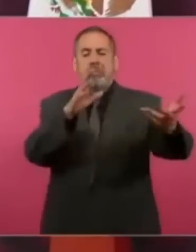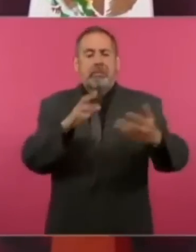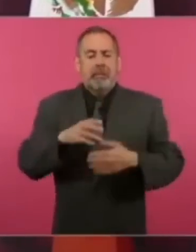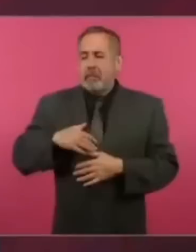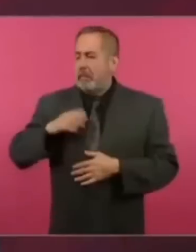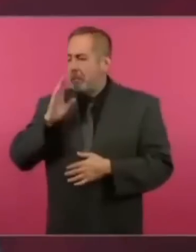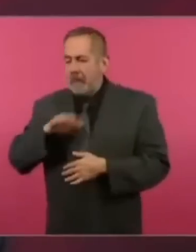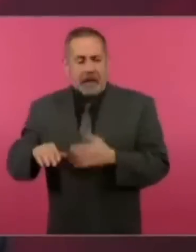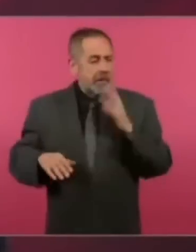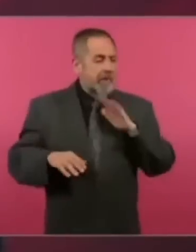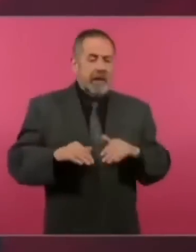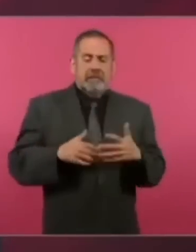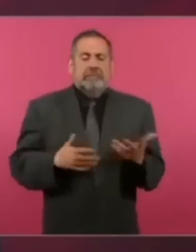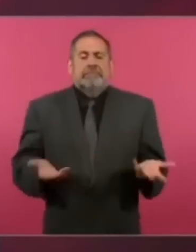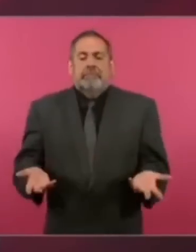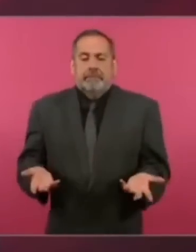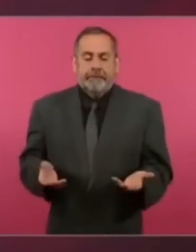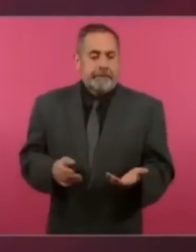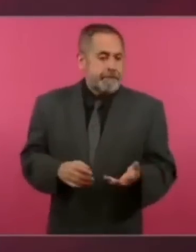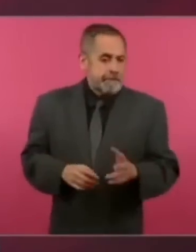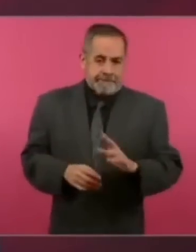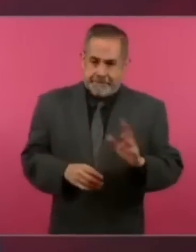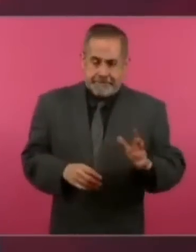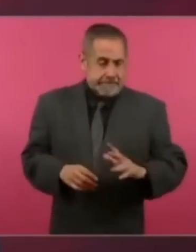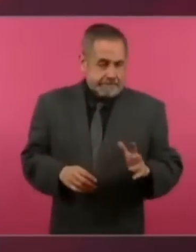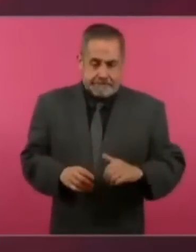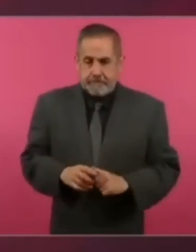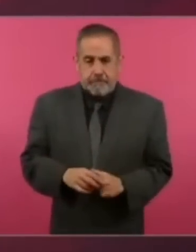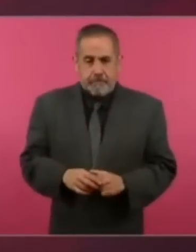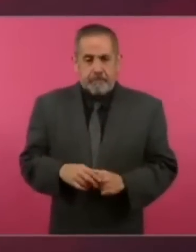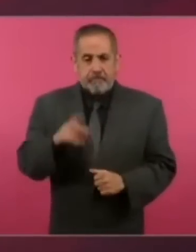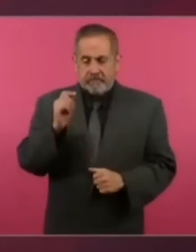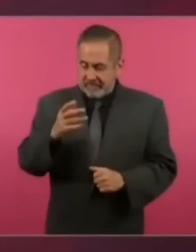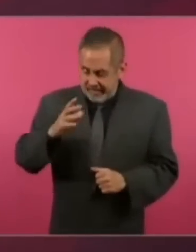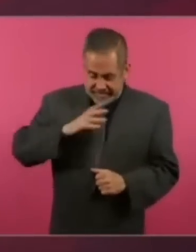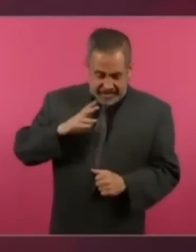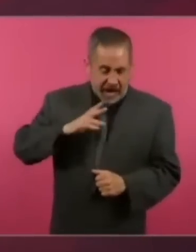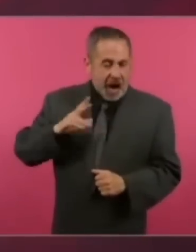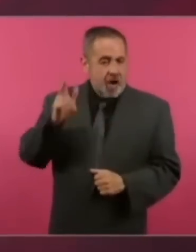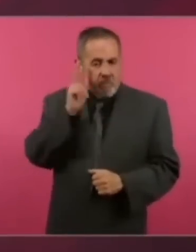Además, está demostrado